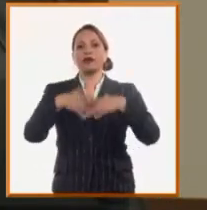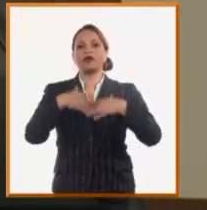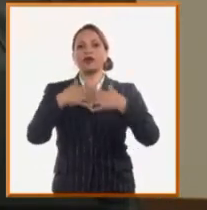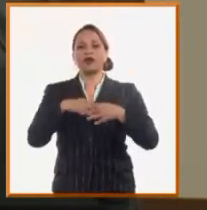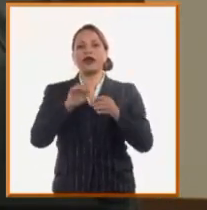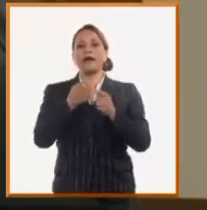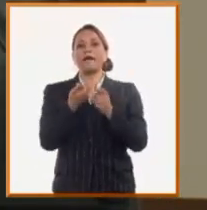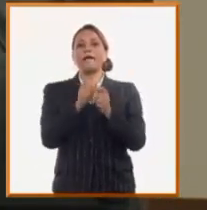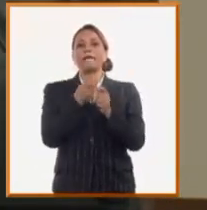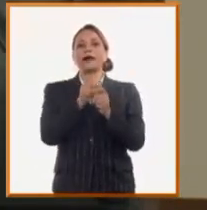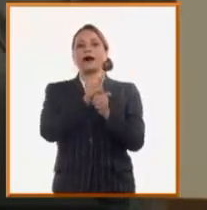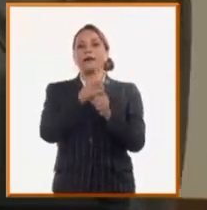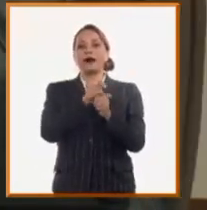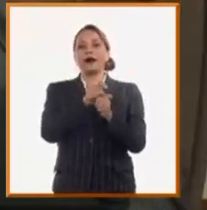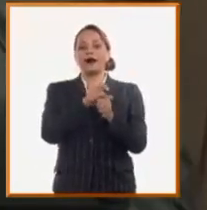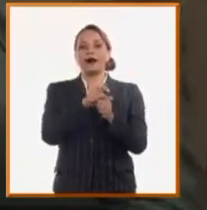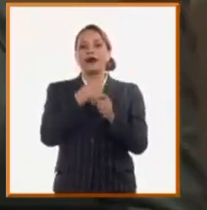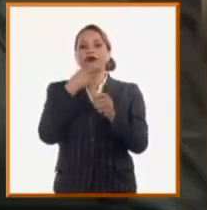nacional.